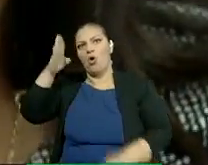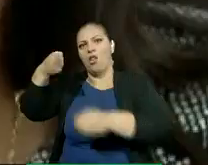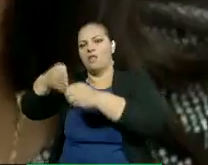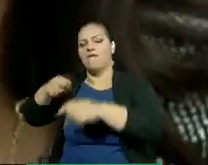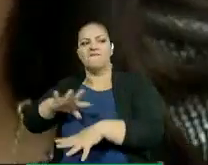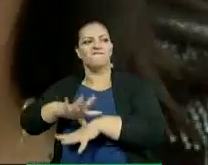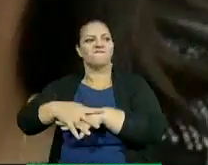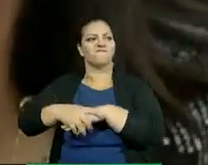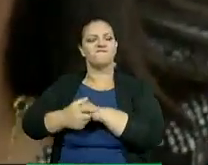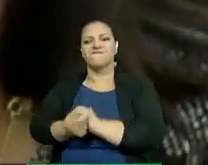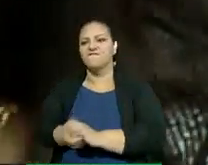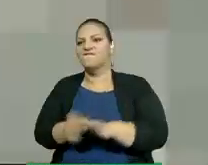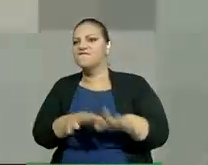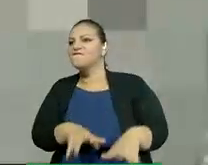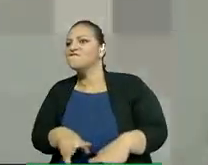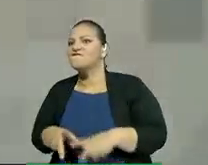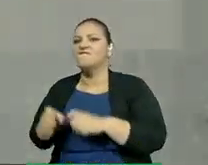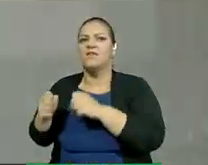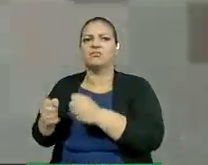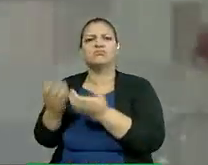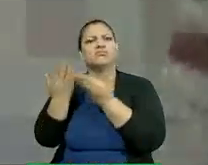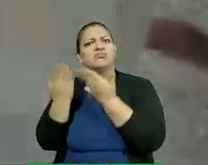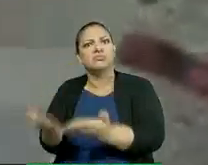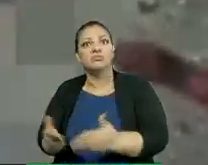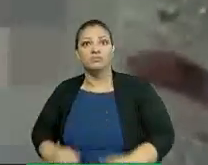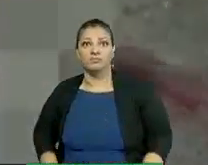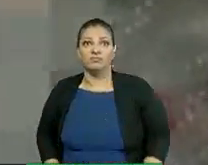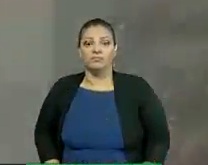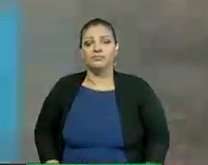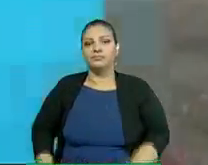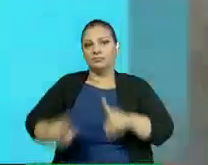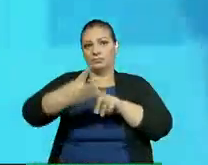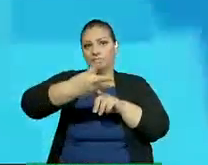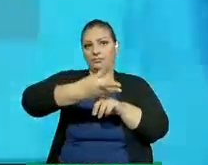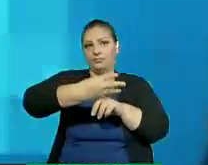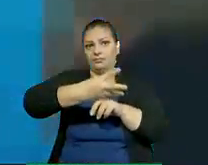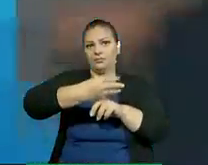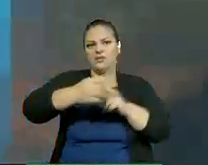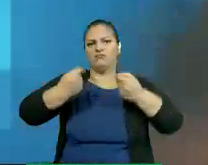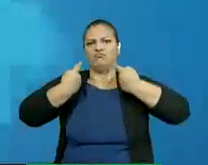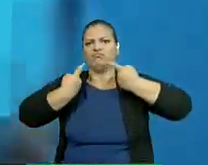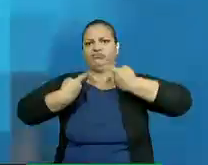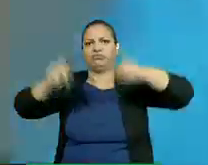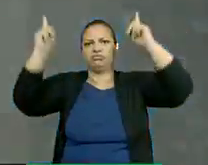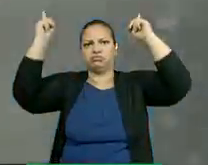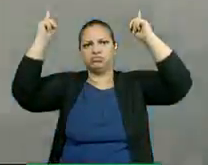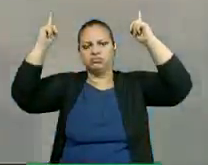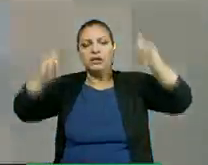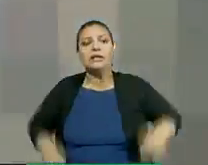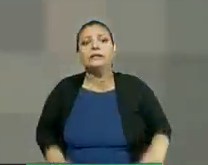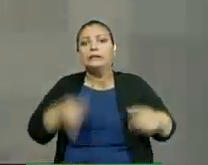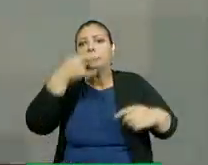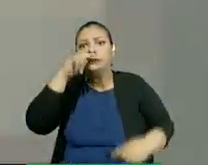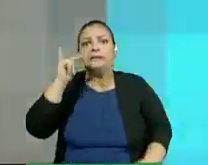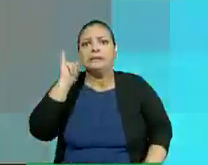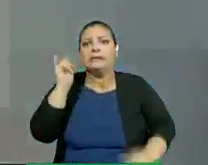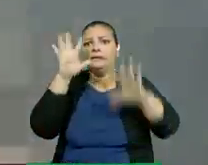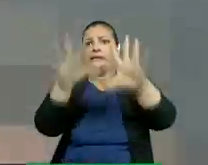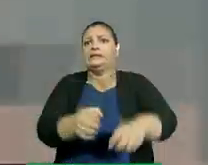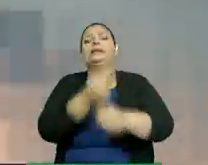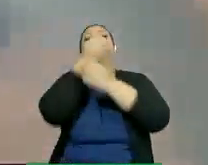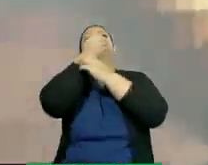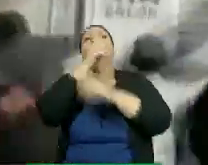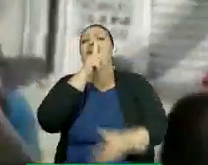resuelta hace pocos días, que los rumores que se riegan en redes sociales de robo a niños son solo eso, rumores malintencionados que